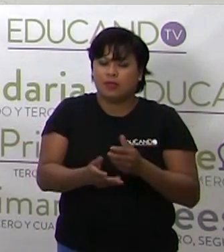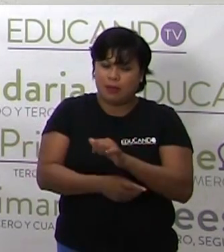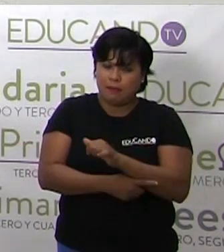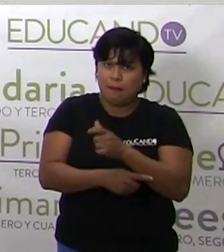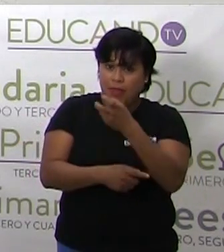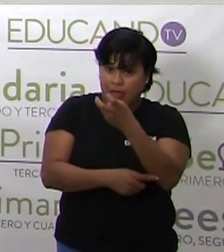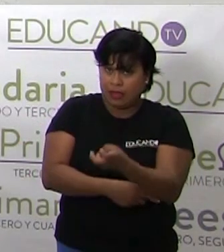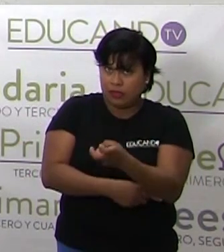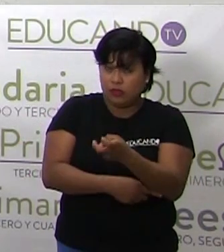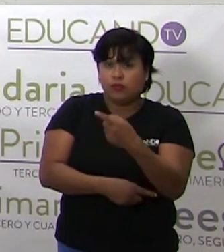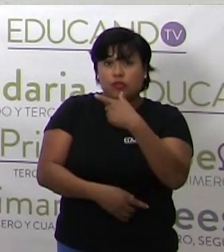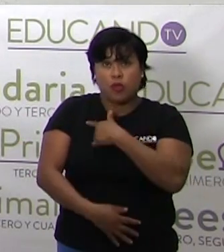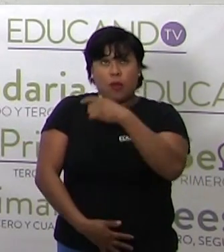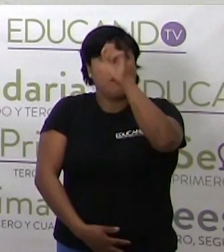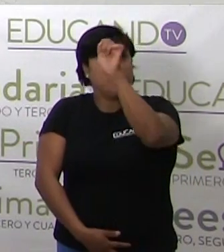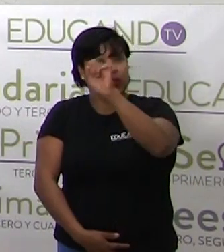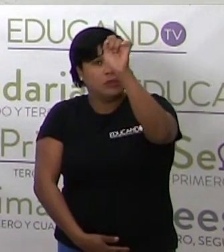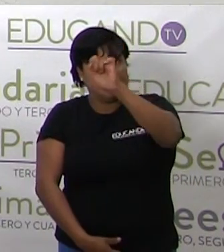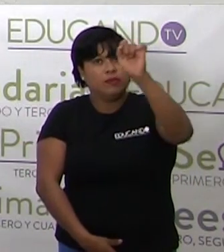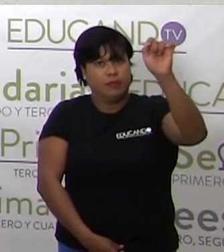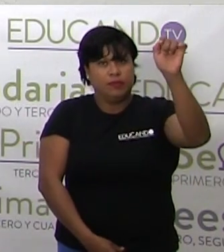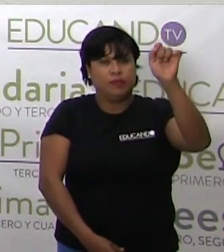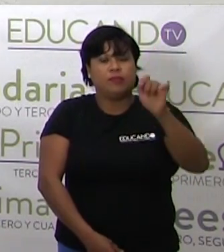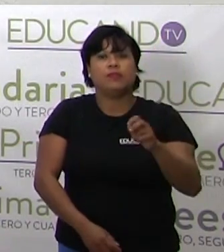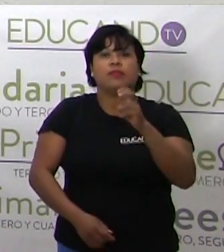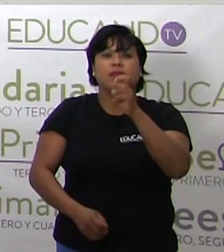Voy a escribir en el pizarrón